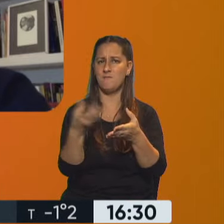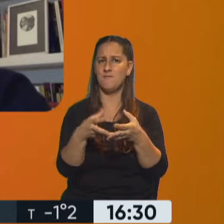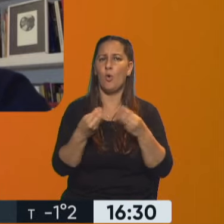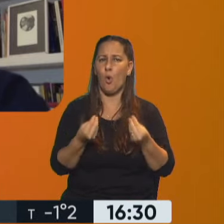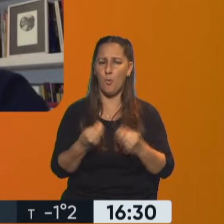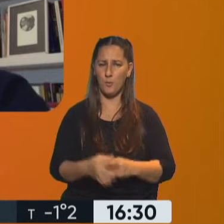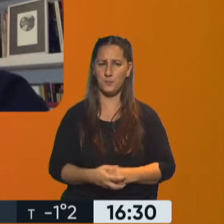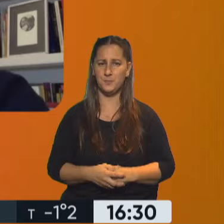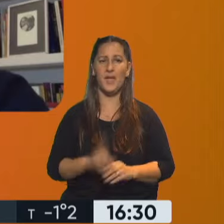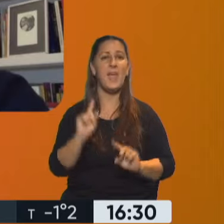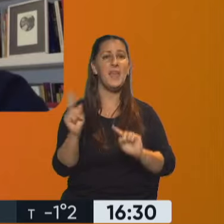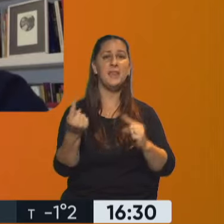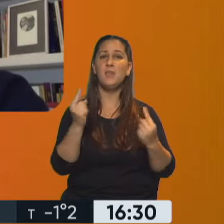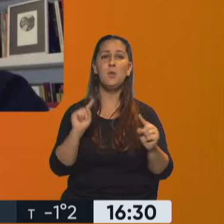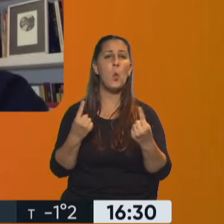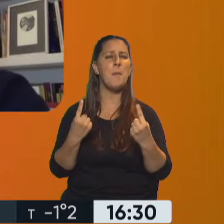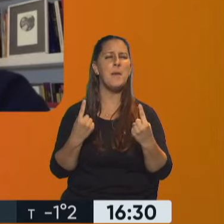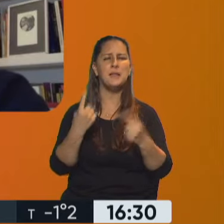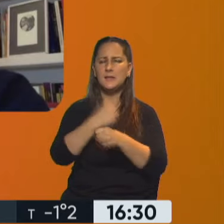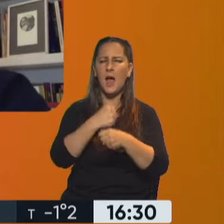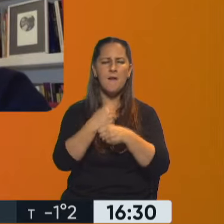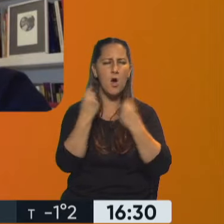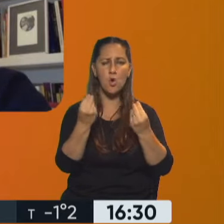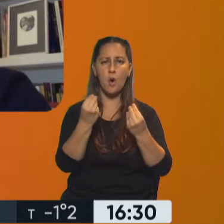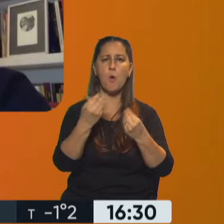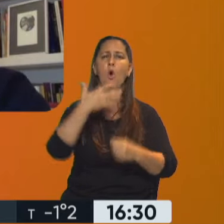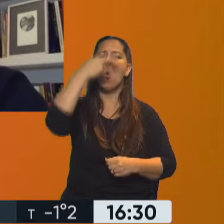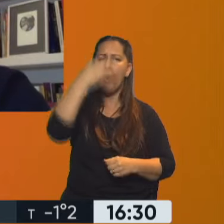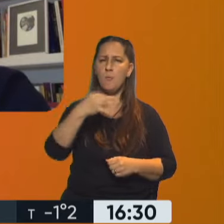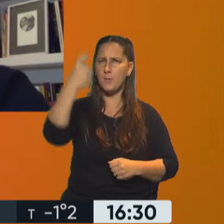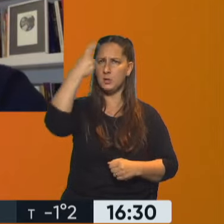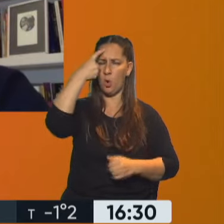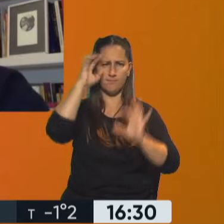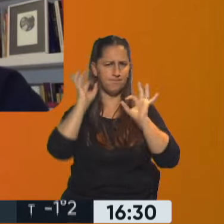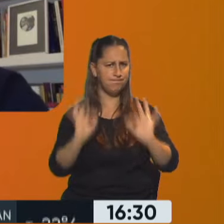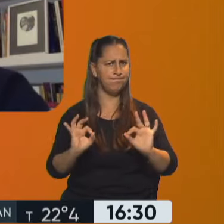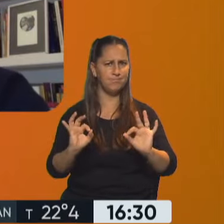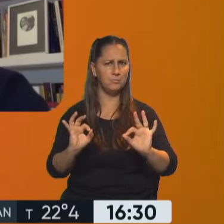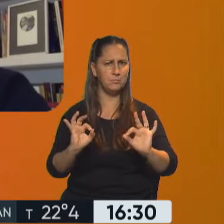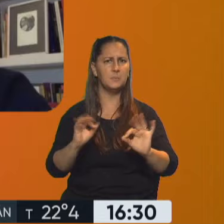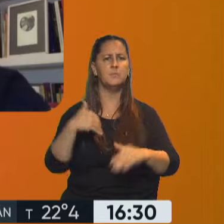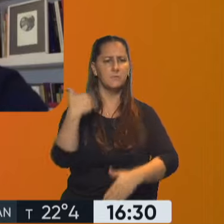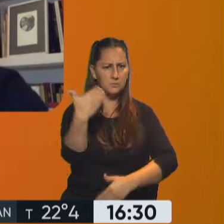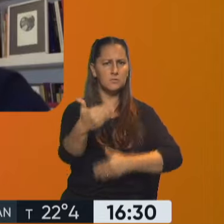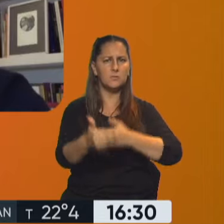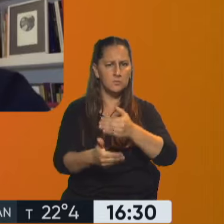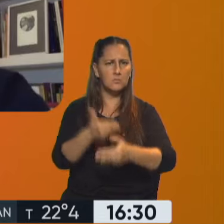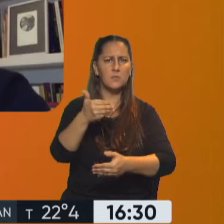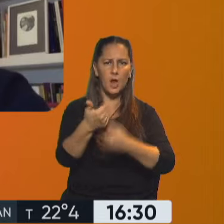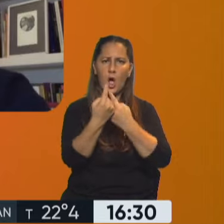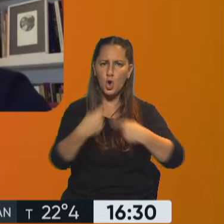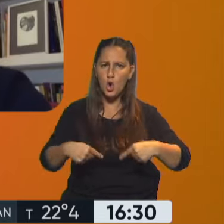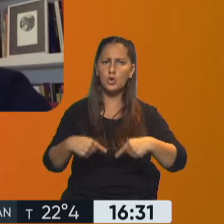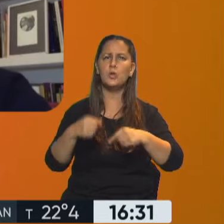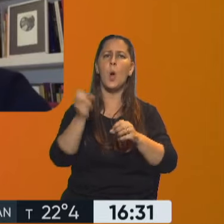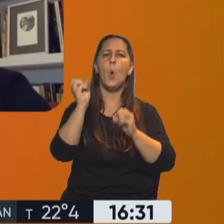Lo que tenemos que hacer individualmente es tomar un compromiso ético y llevar las cosas de la manera que tienen que ser llevadas,